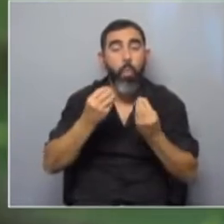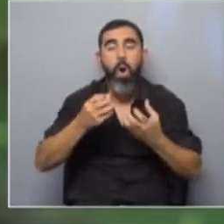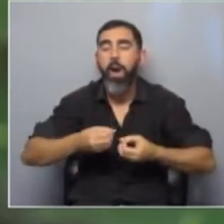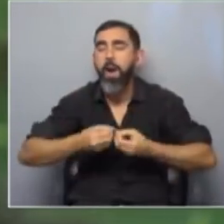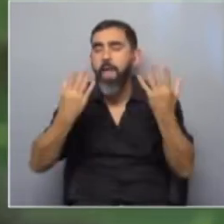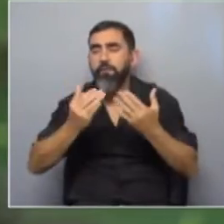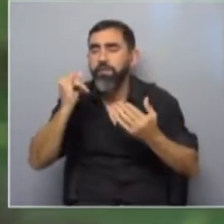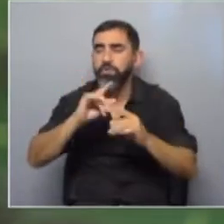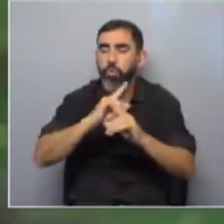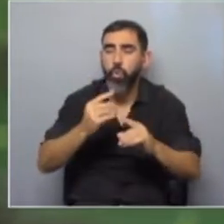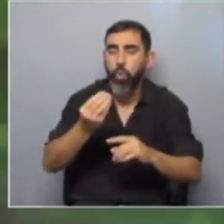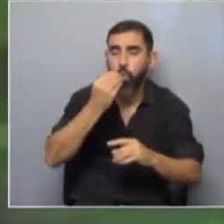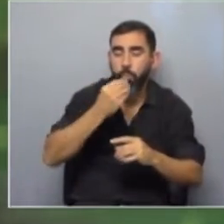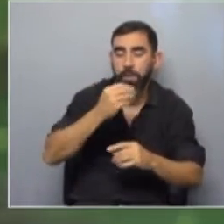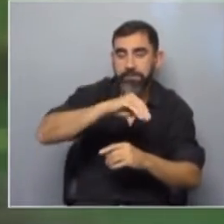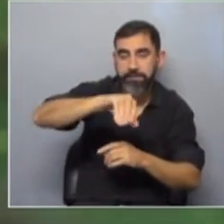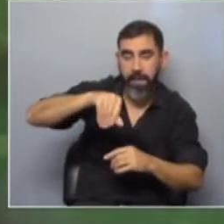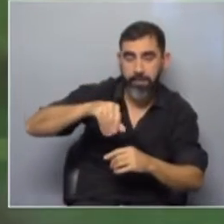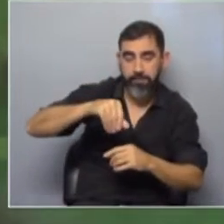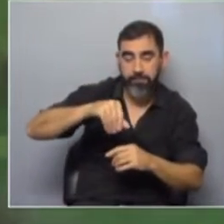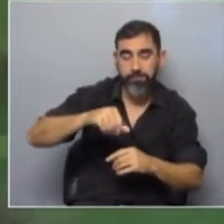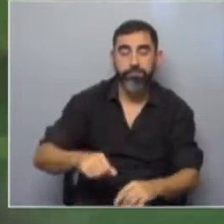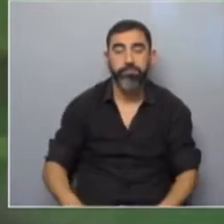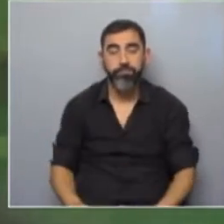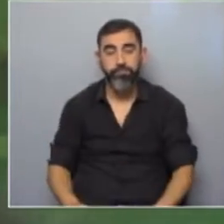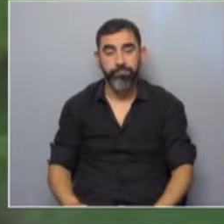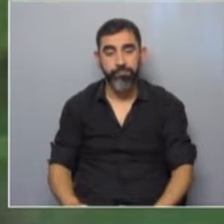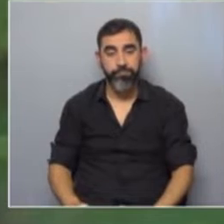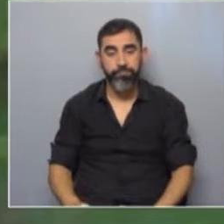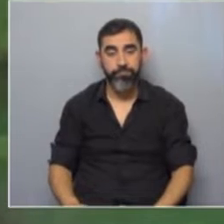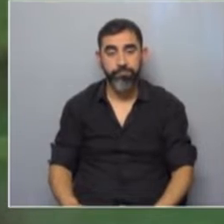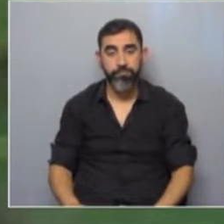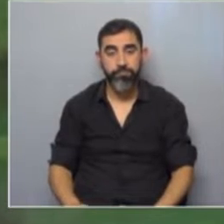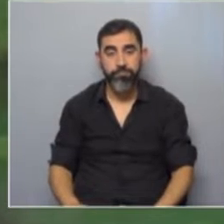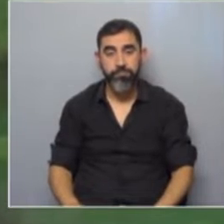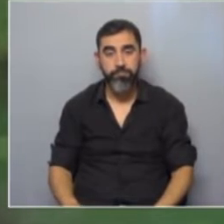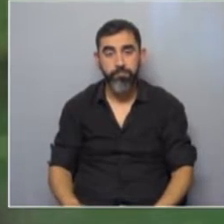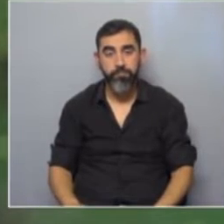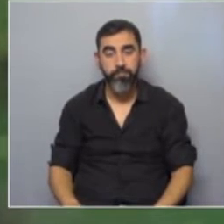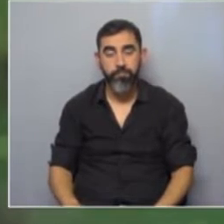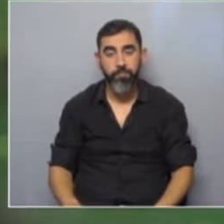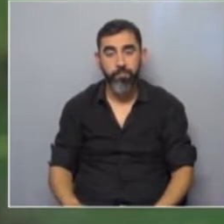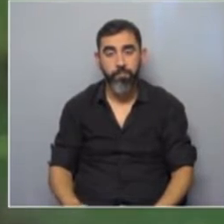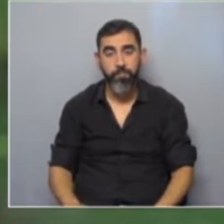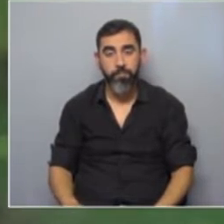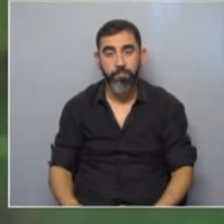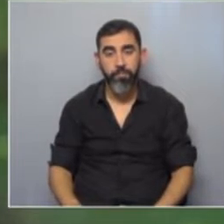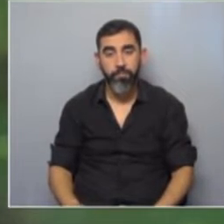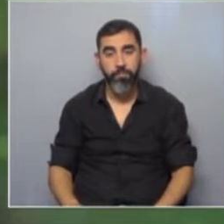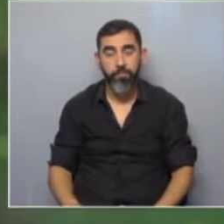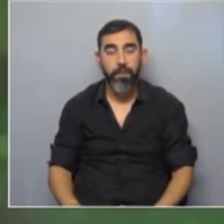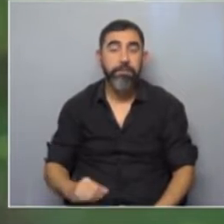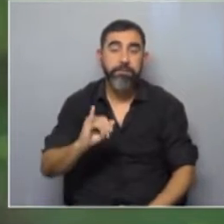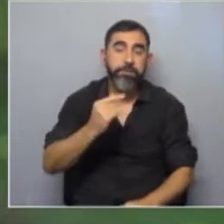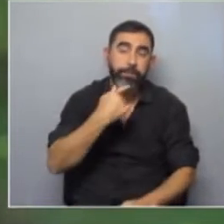riesgo asociado al consumo de sodio. Entonces, básicamente es eso, ver qué tan... Si las